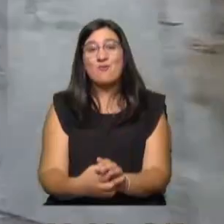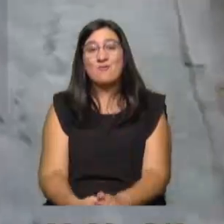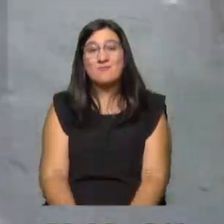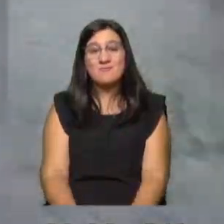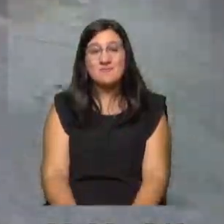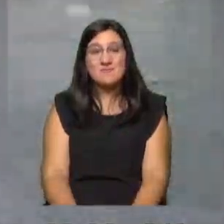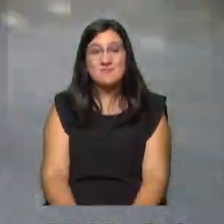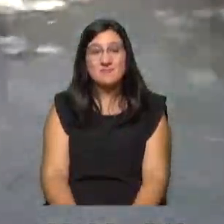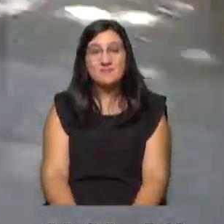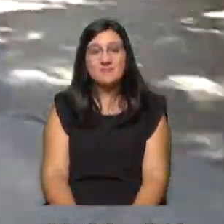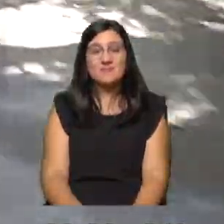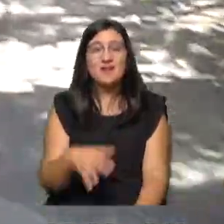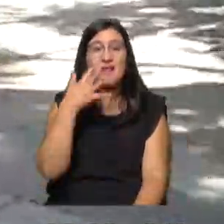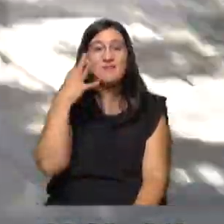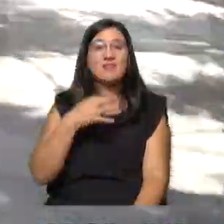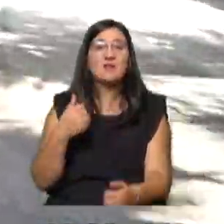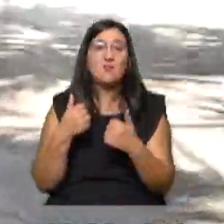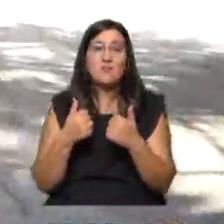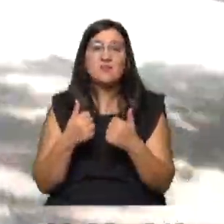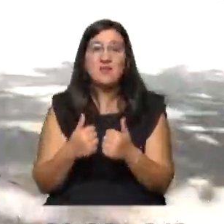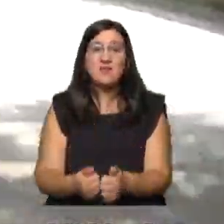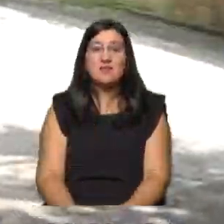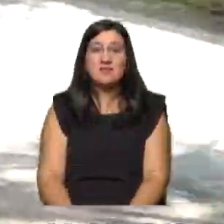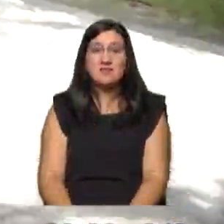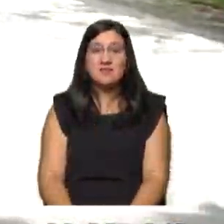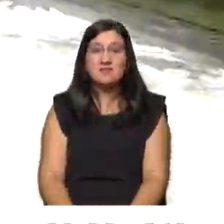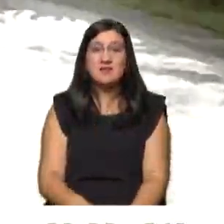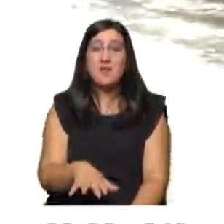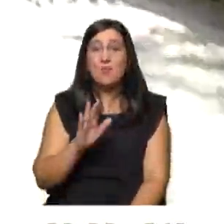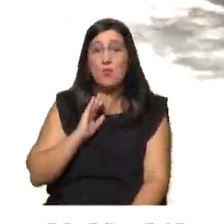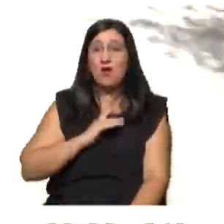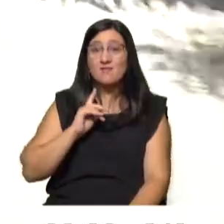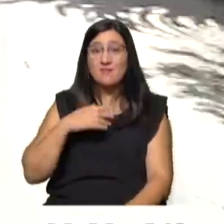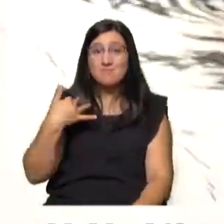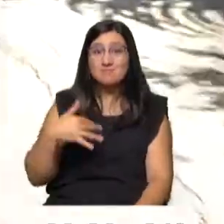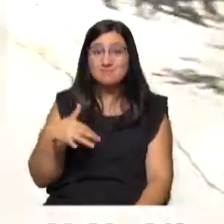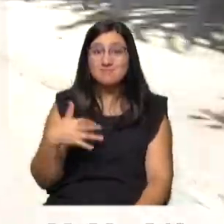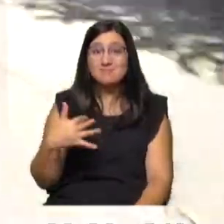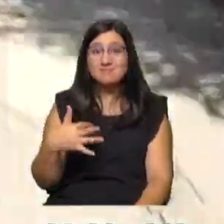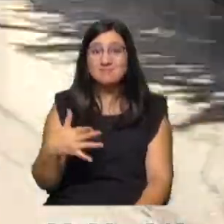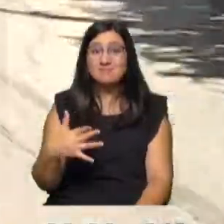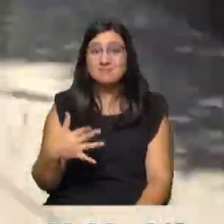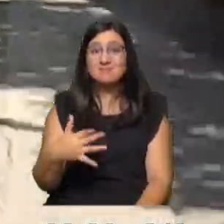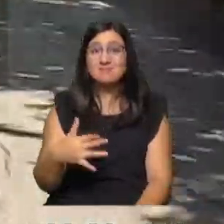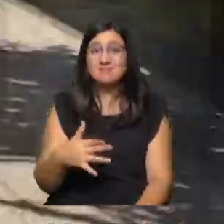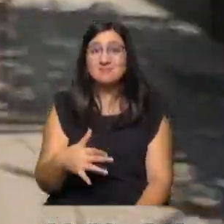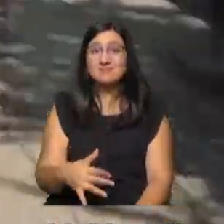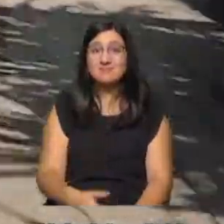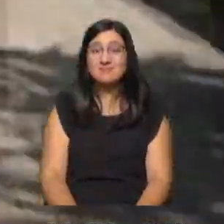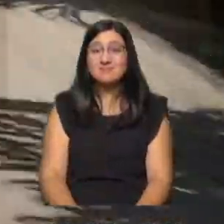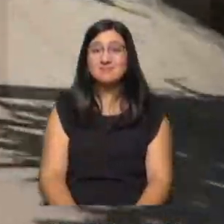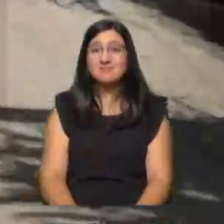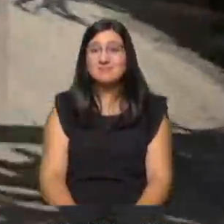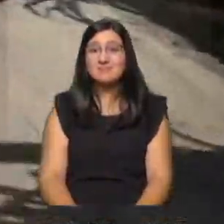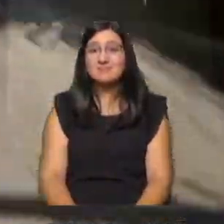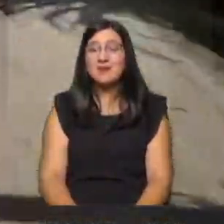¿eh? La verdad que venimos bárbaro. Se va vamos corriendo rumbo a la señora mujer. Que va con el pichicho. Señora. Y el perro cómo pica